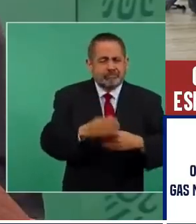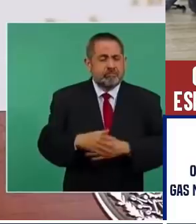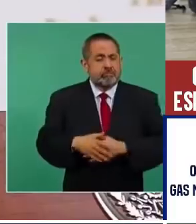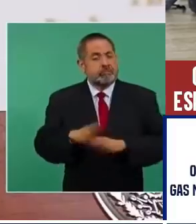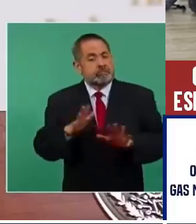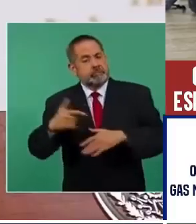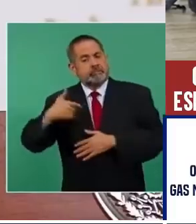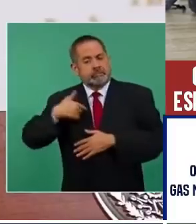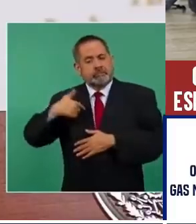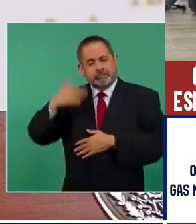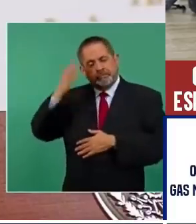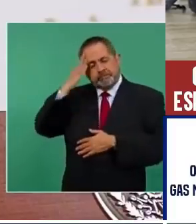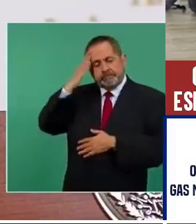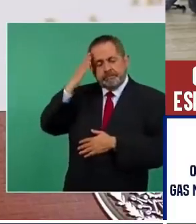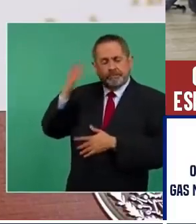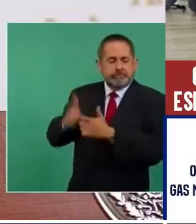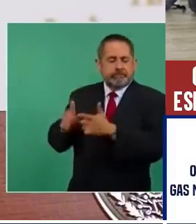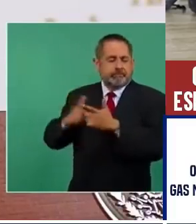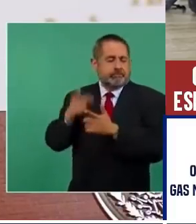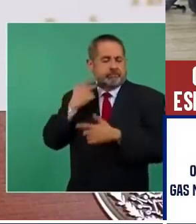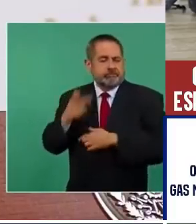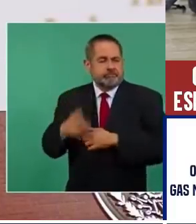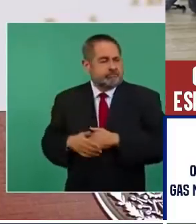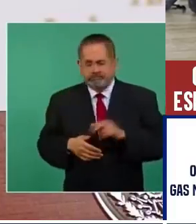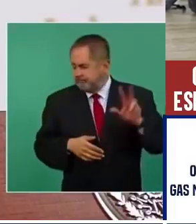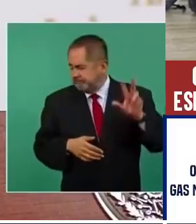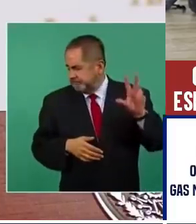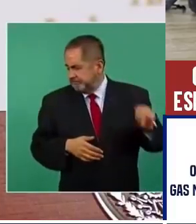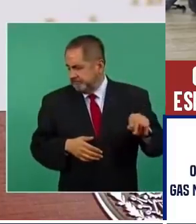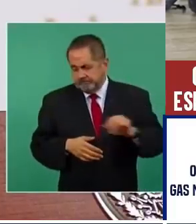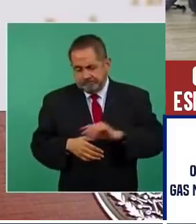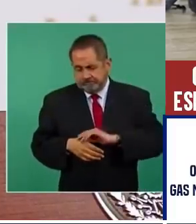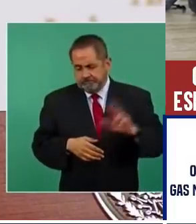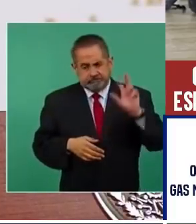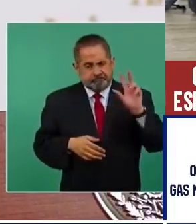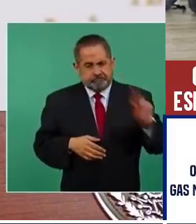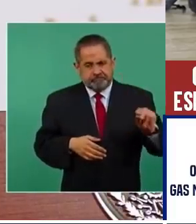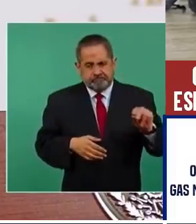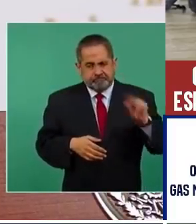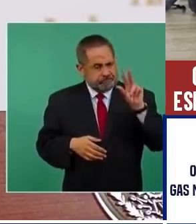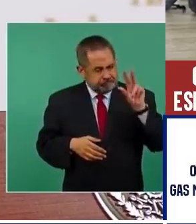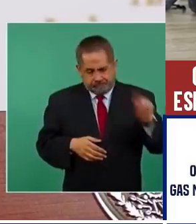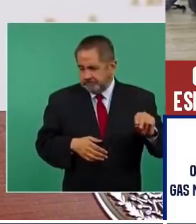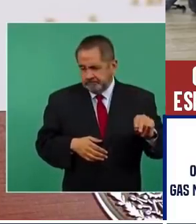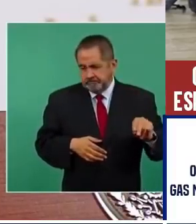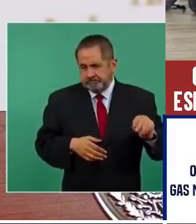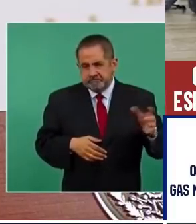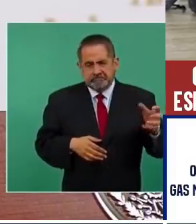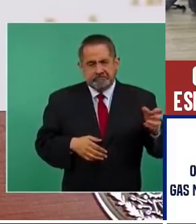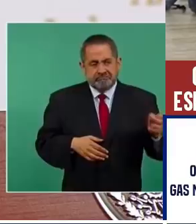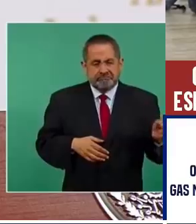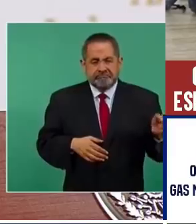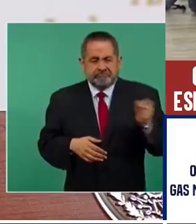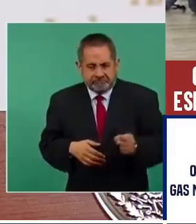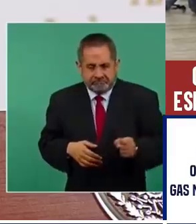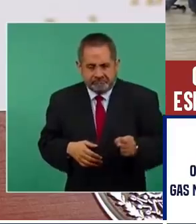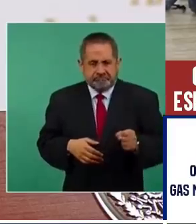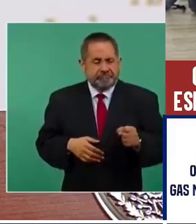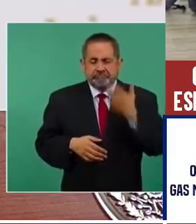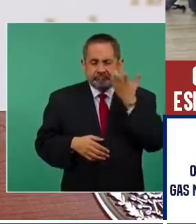Yo era dirigente de ese partido y dijimos no, no,